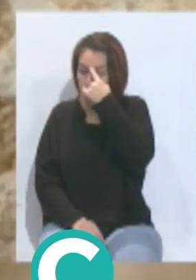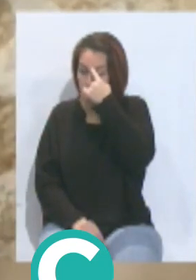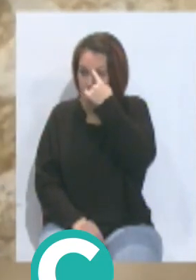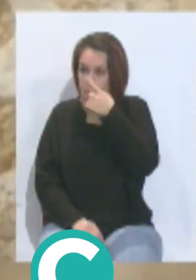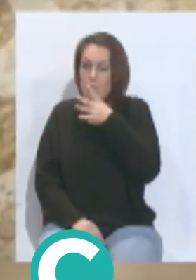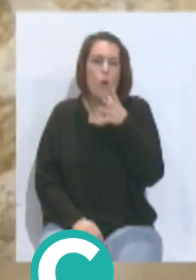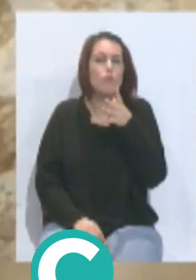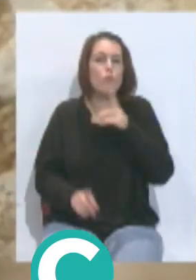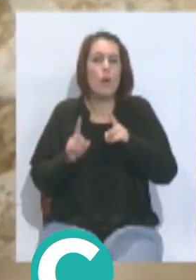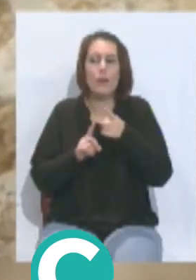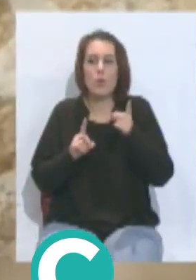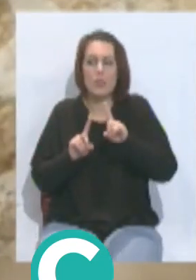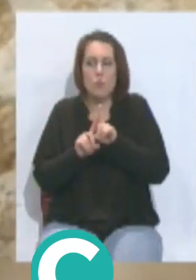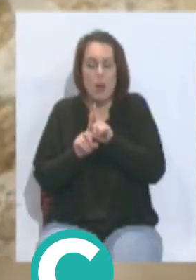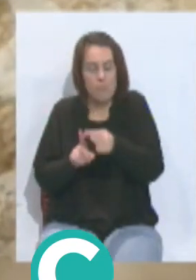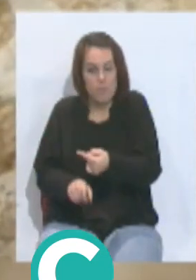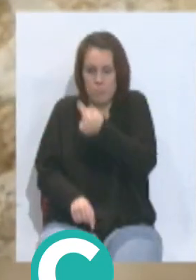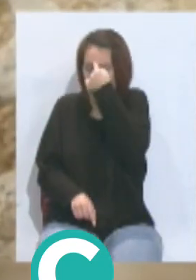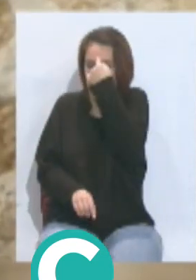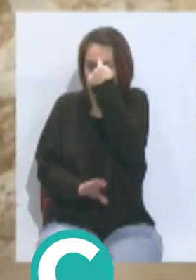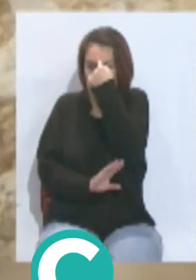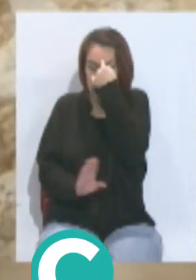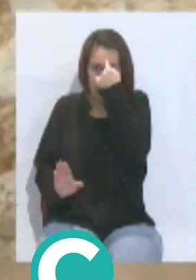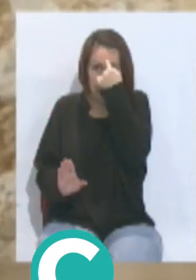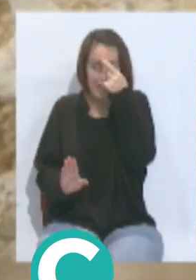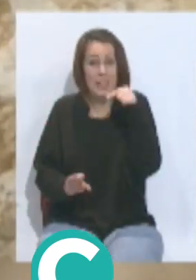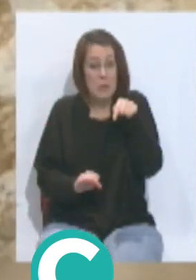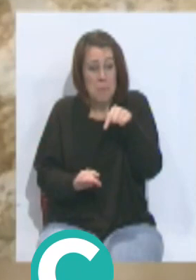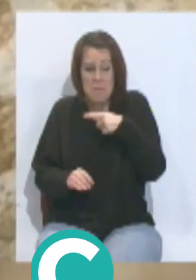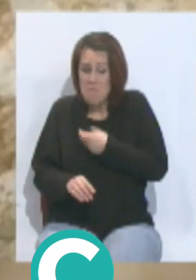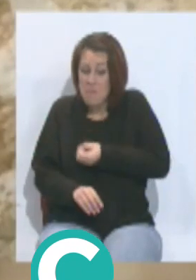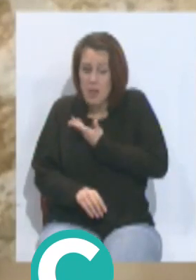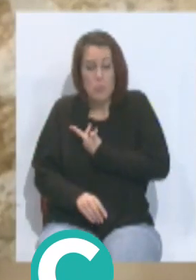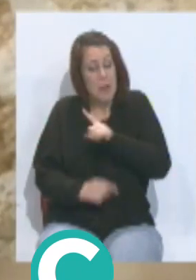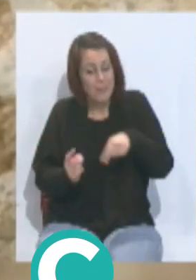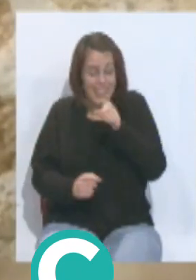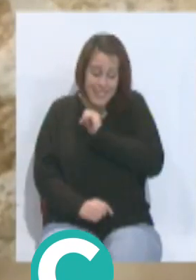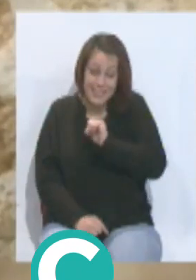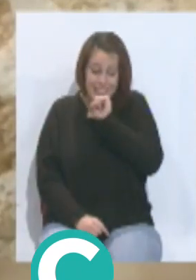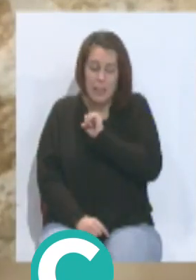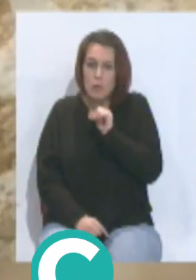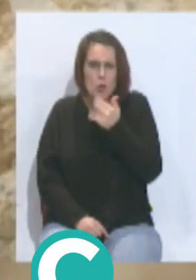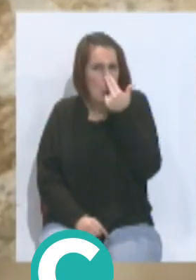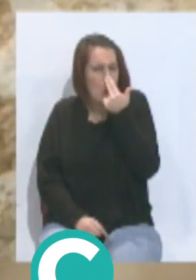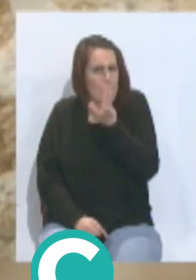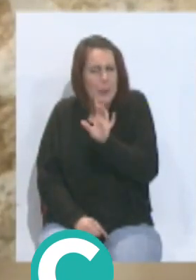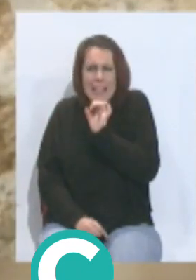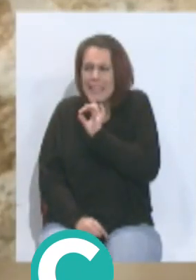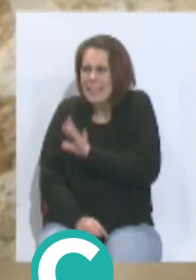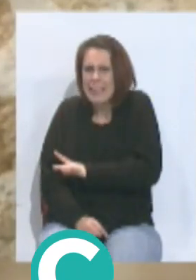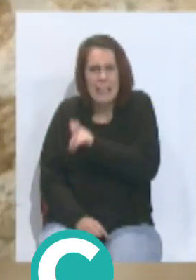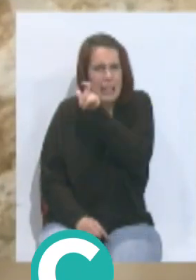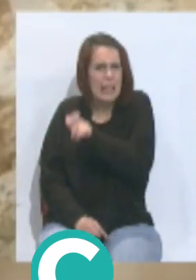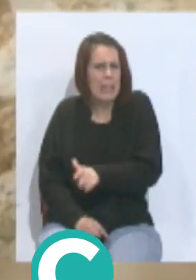eso no es problema, es que se te queda. Y como se te queda, y tú eres aficionado por lo canta, no importa de quién ni quién